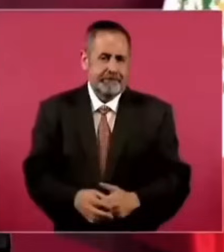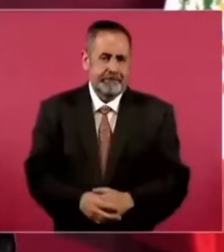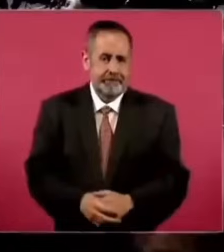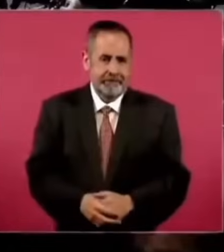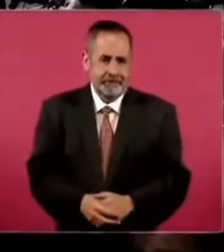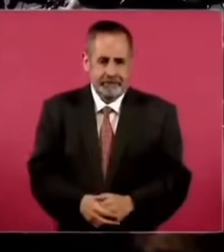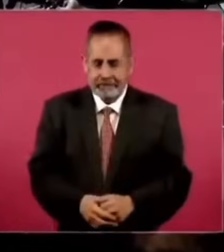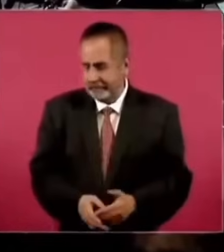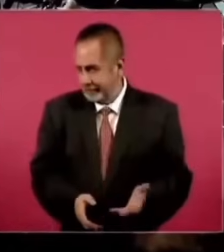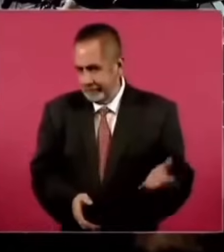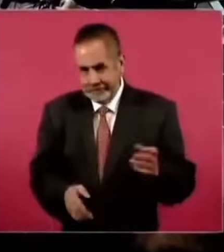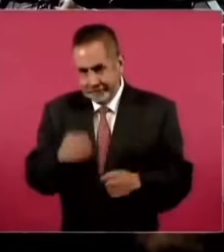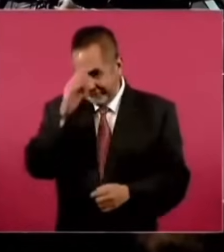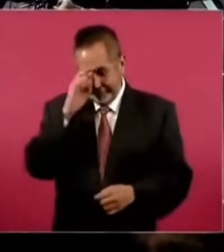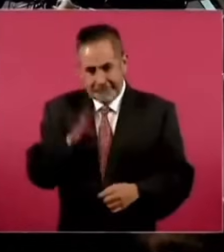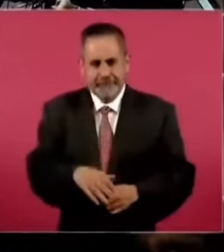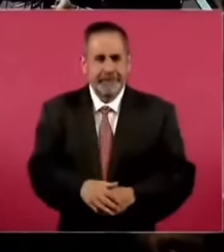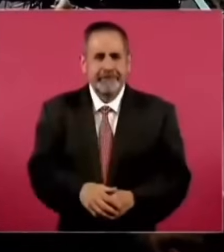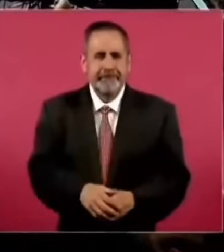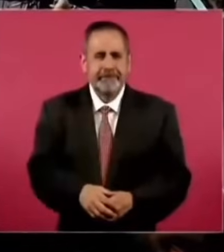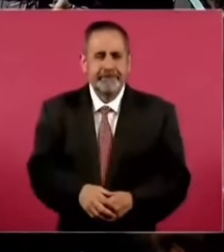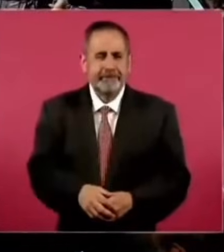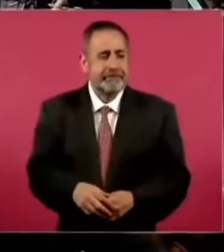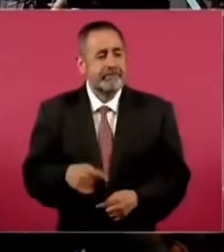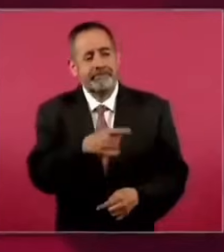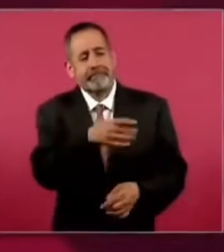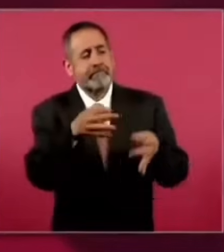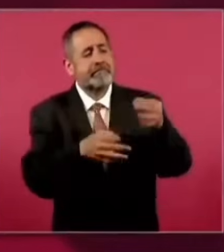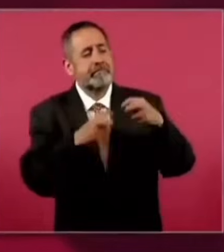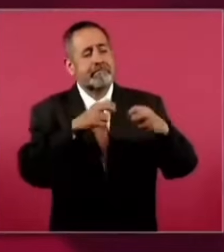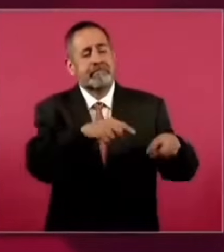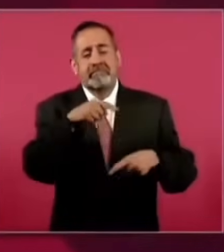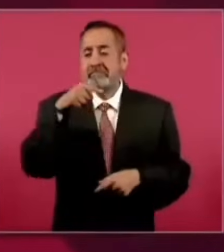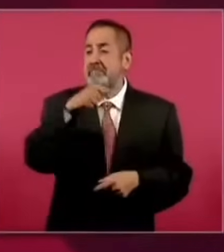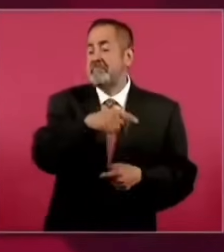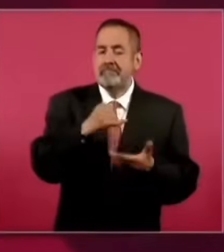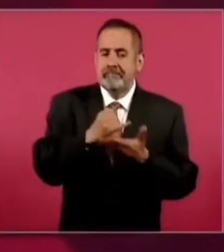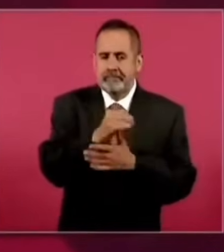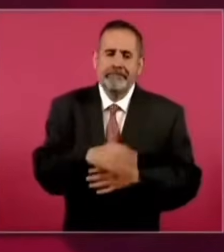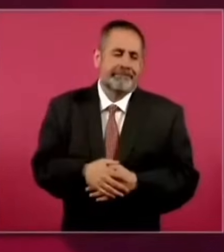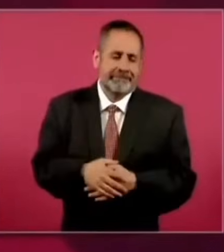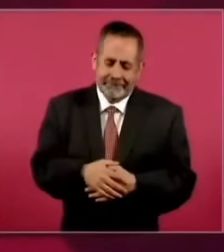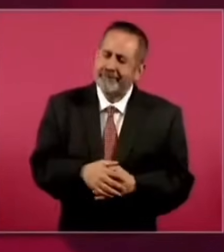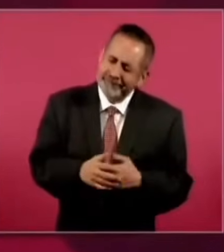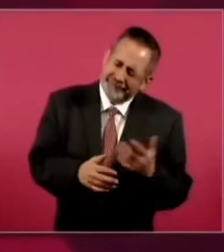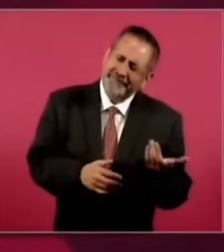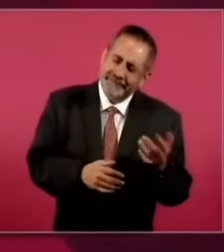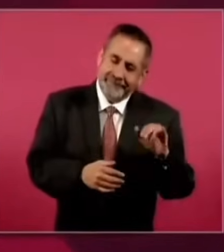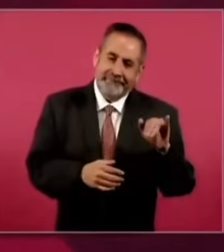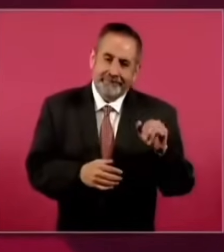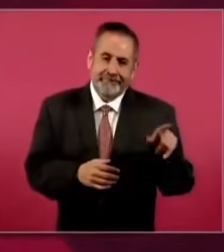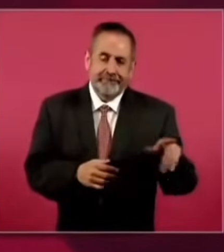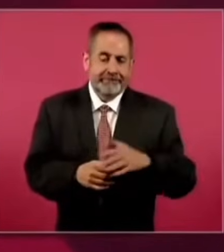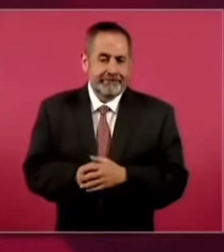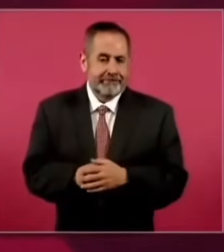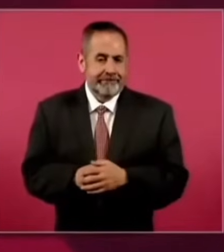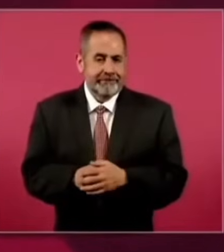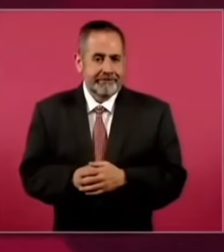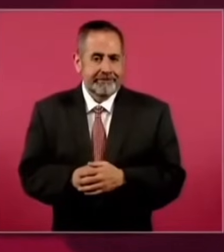Porque no se piense que, a ver, es que el ministro ¿sí? tenía que